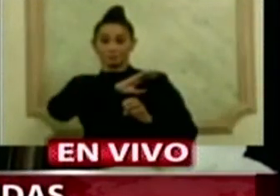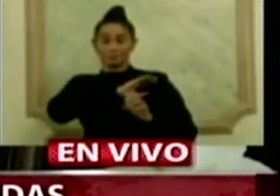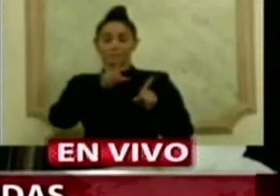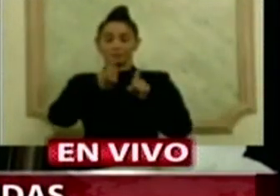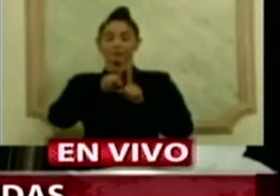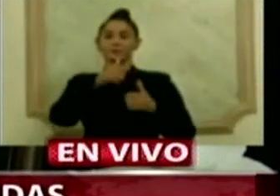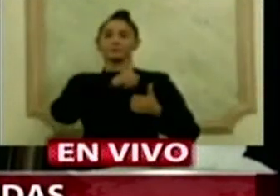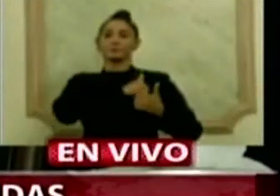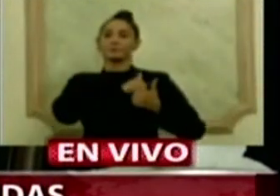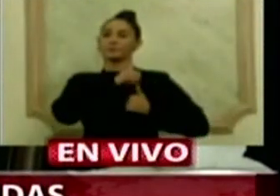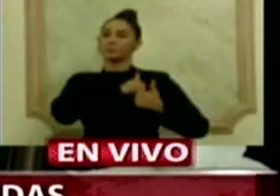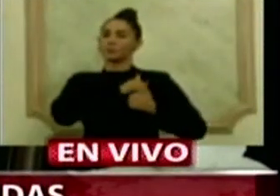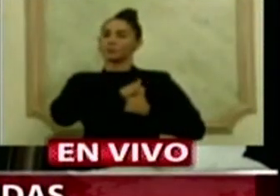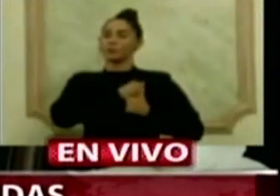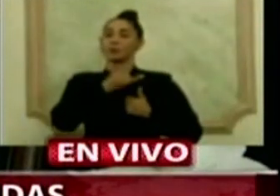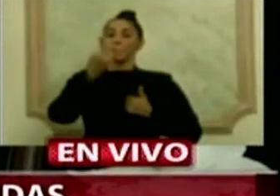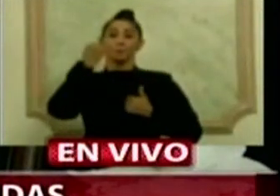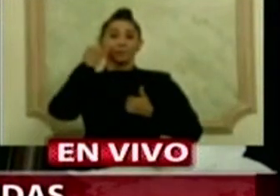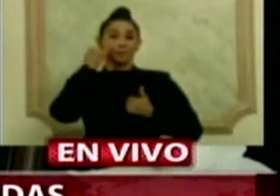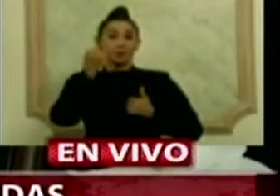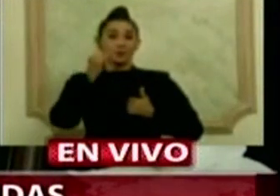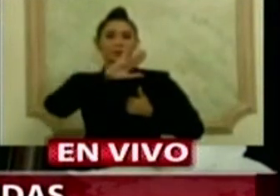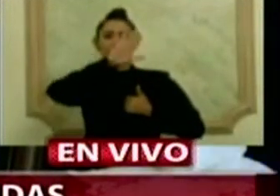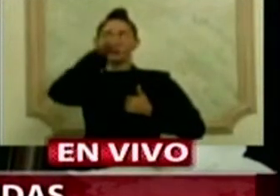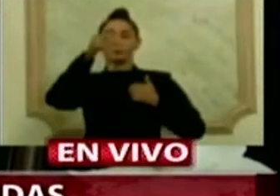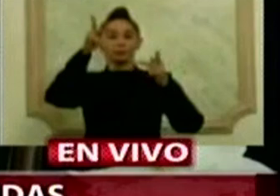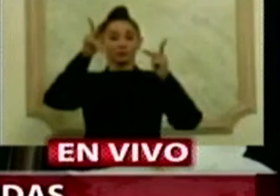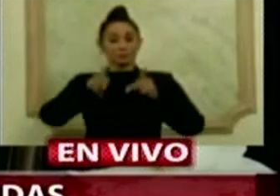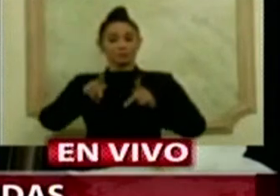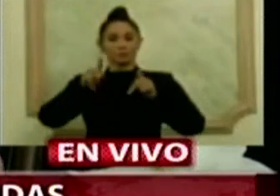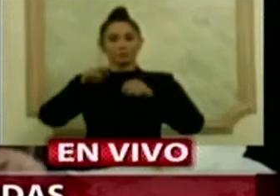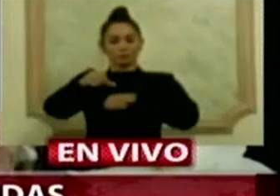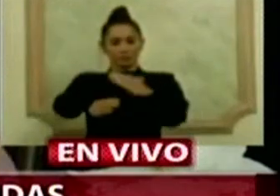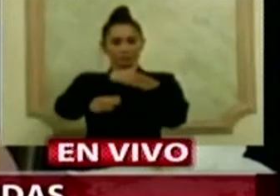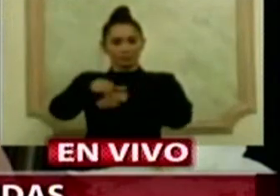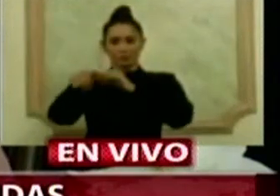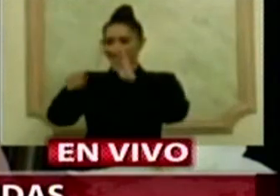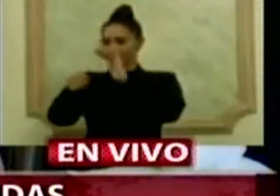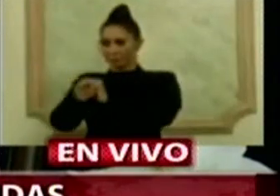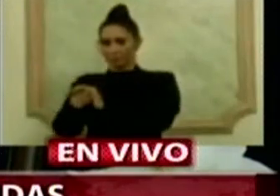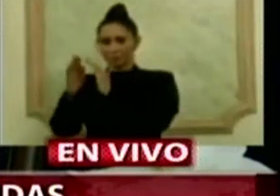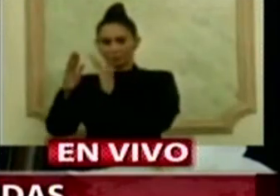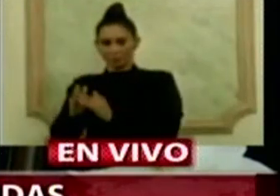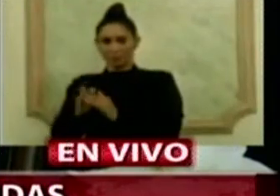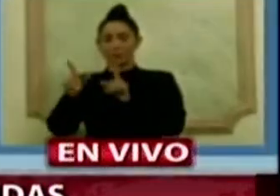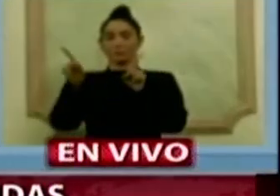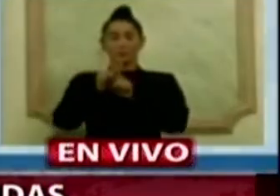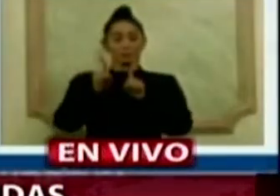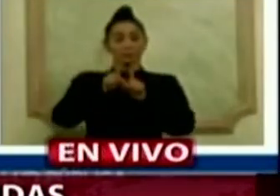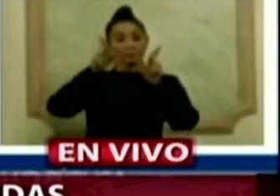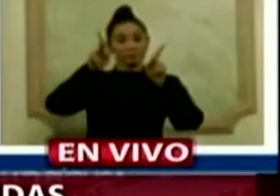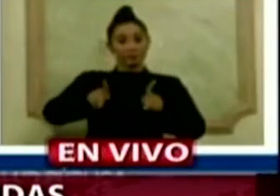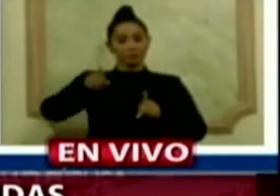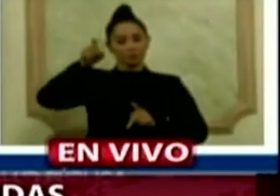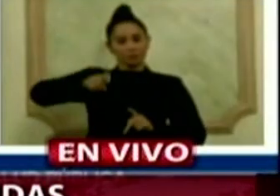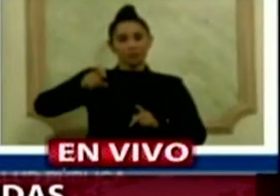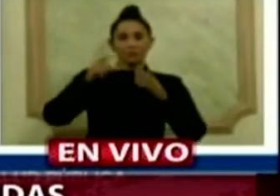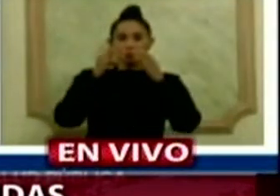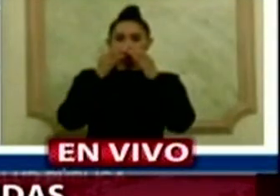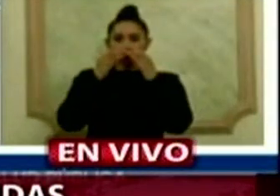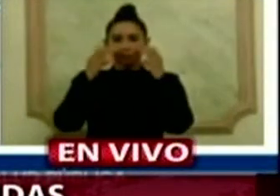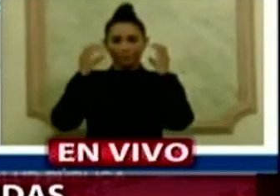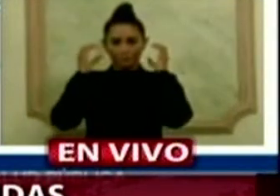el cumplimiento del toque de queda y uso de mascarillas en espacios públicos. Sin embargo, nosotros